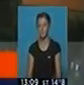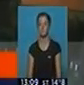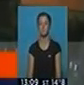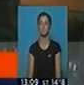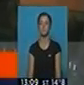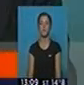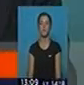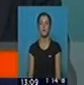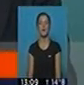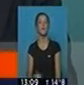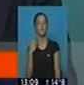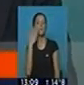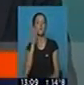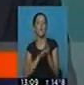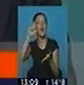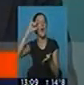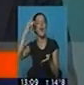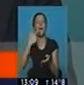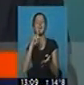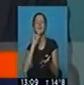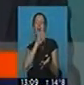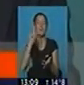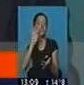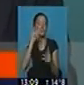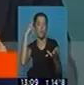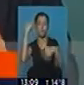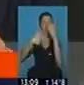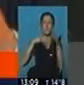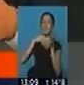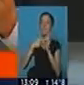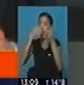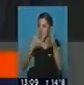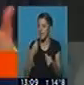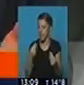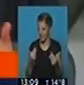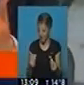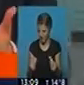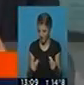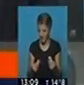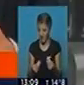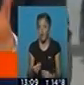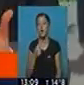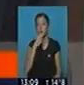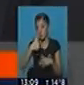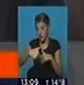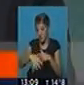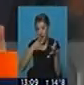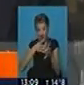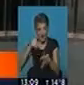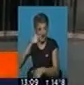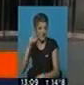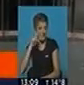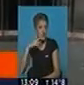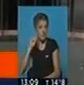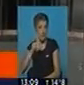Habría que redefinir estallido, ¿no? Si ya no está en estallido Venezuela. Sí, claro. Bueno, el paso siguiente es la guerra civil, digamos, sí, más estallido. O los 300